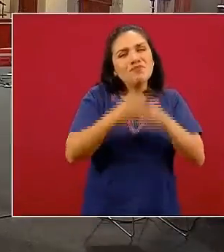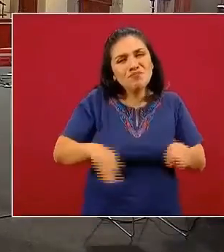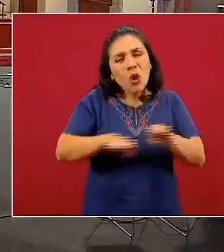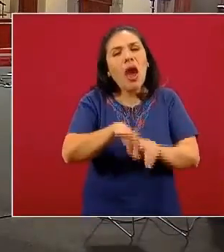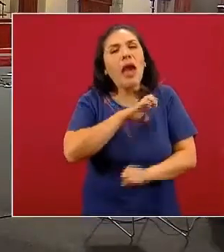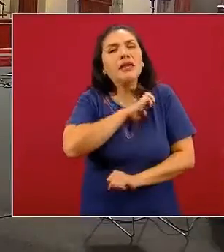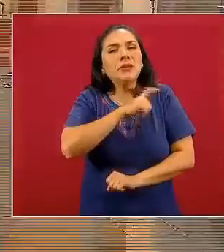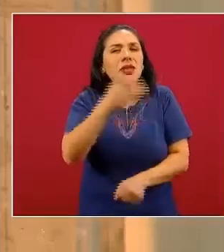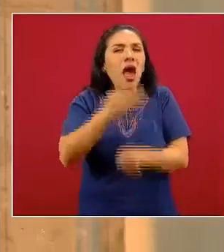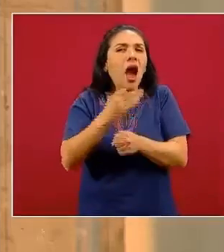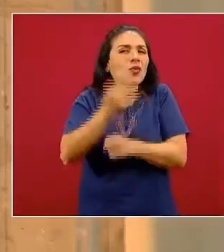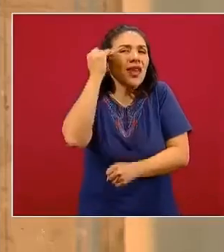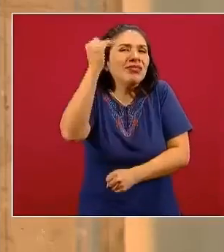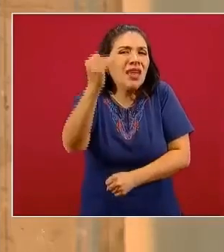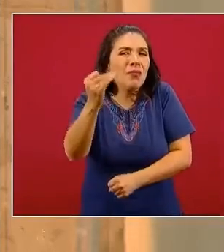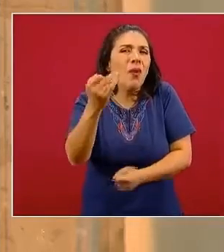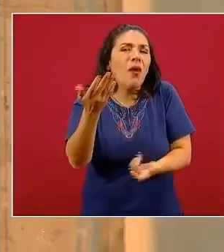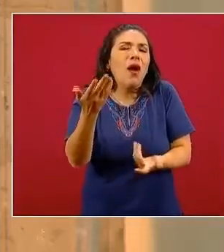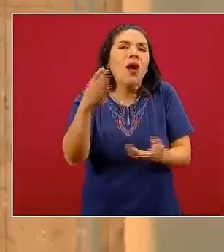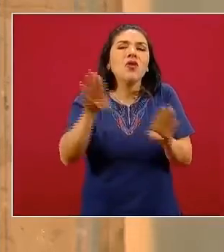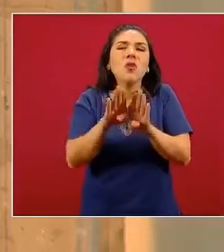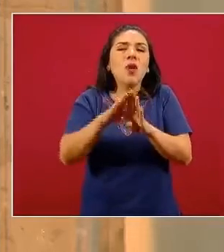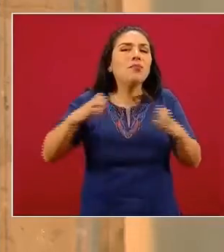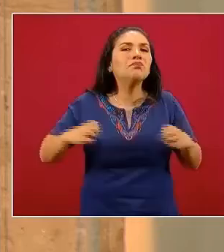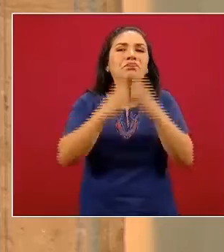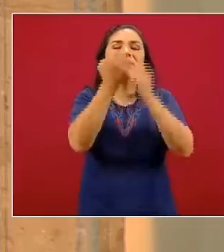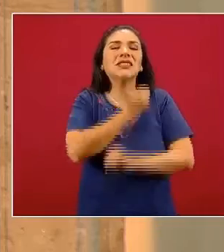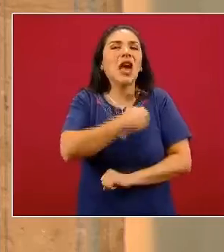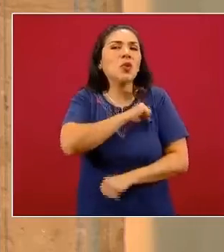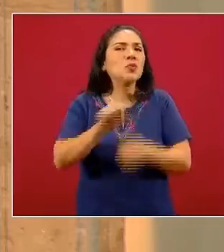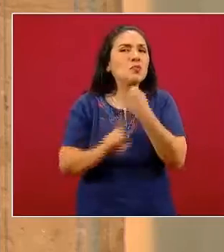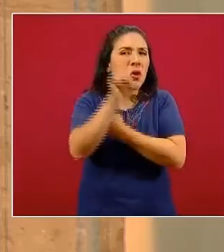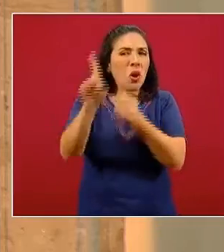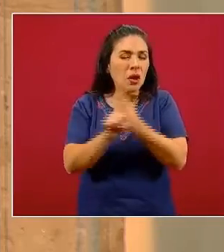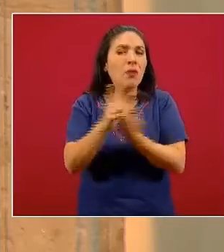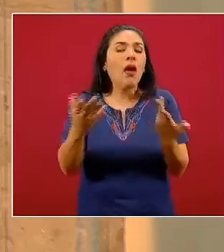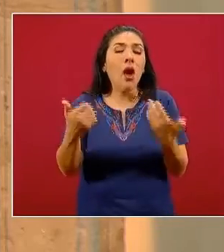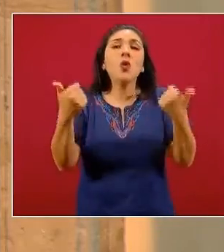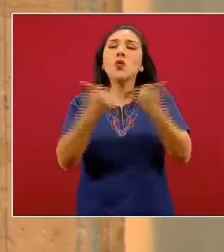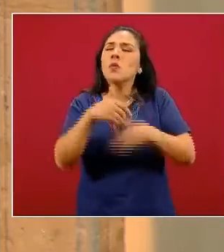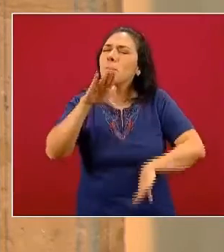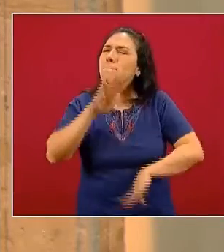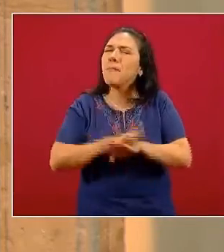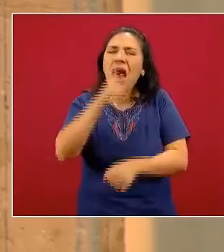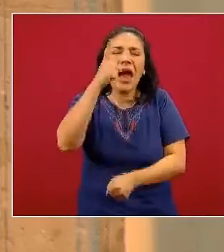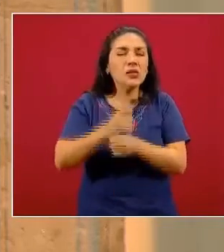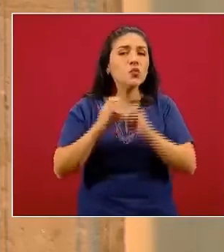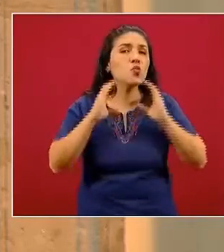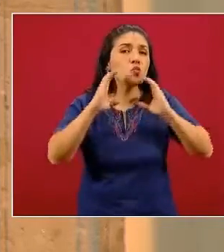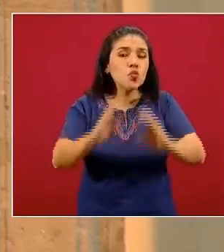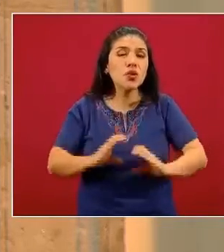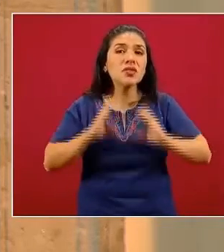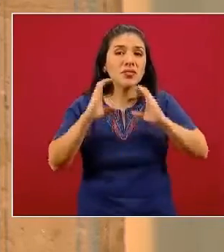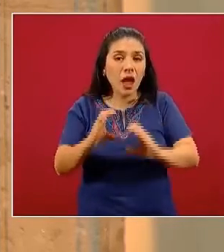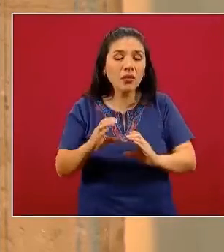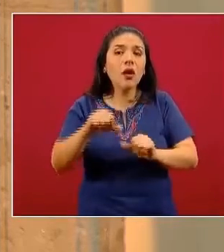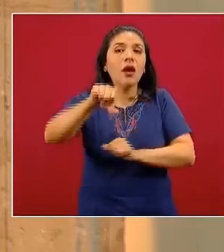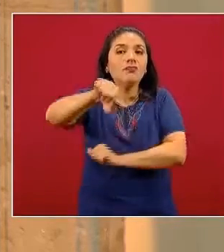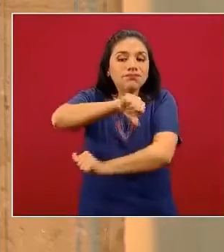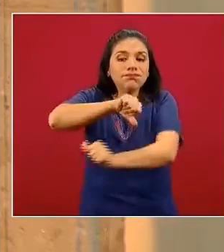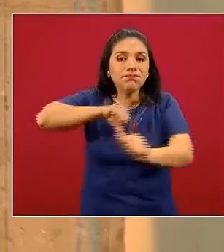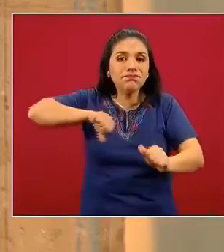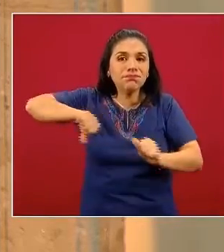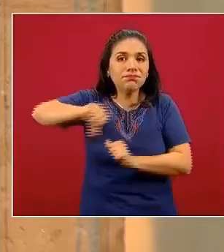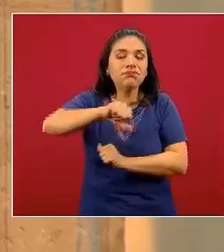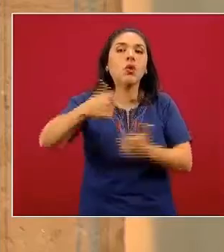en particular en estos momentos de emergencia sanitaria, entonces hacerlo con extremada precaución, ir en turnos, ir en